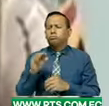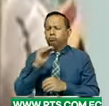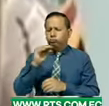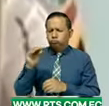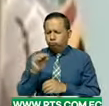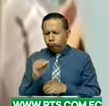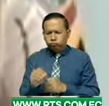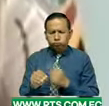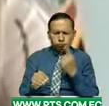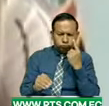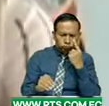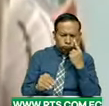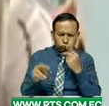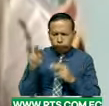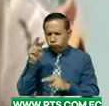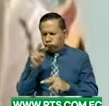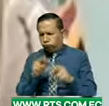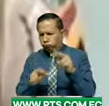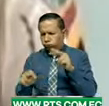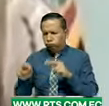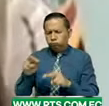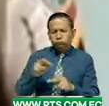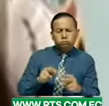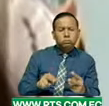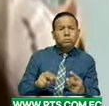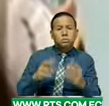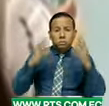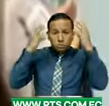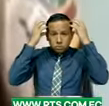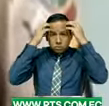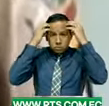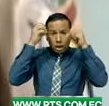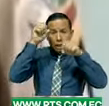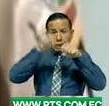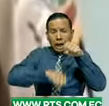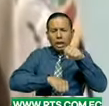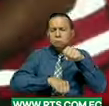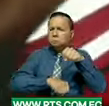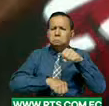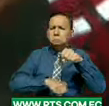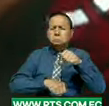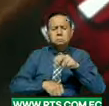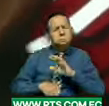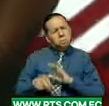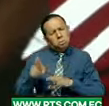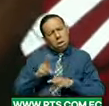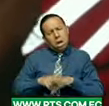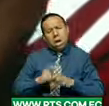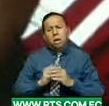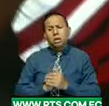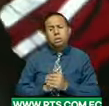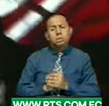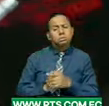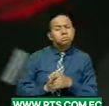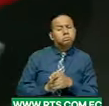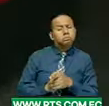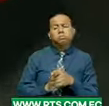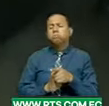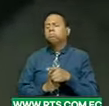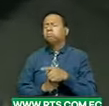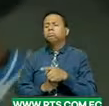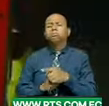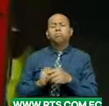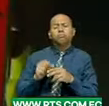todo de algún daño neurológico, no tuvo. Entonces la niña estuvo dentro de los